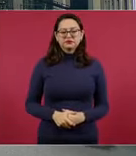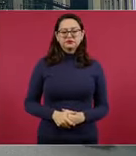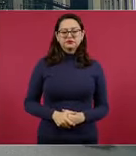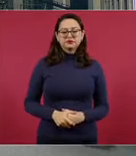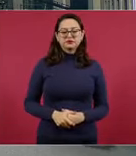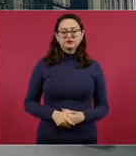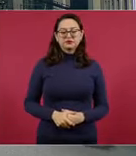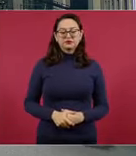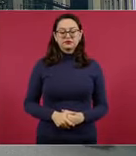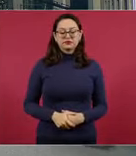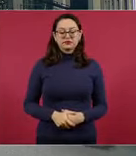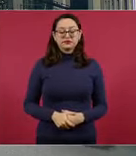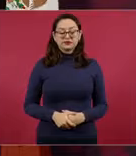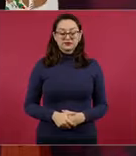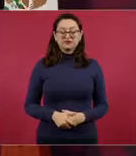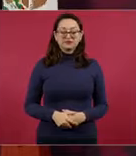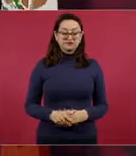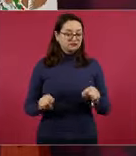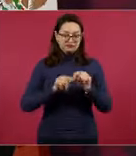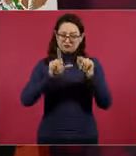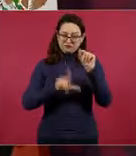Y ese era el problema del país,